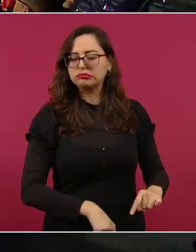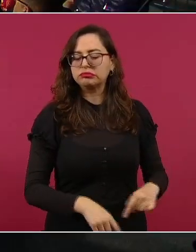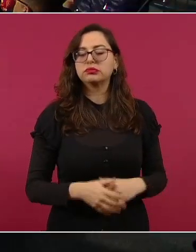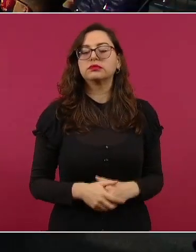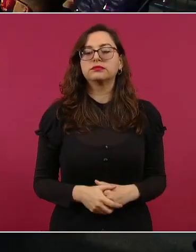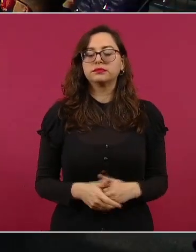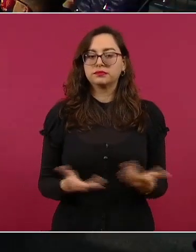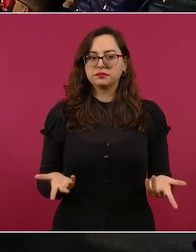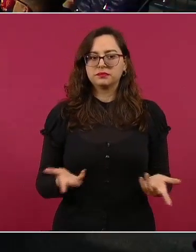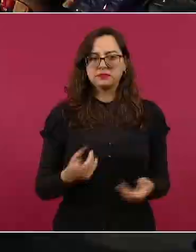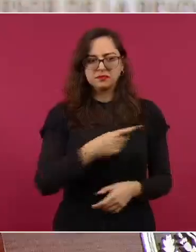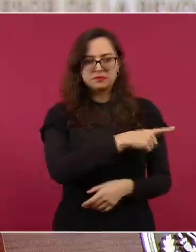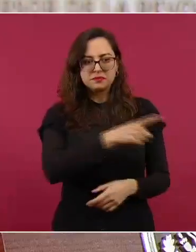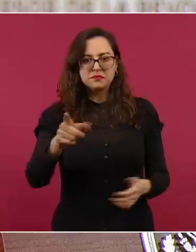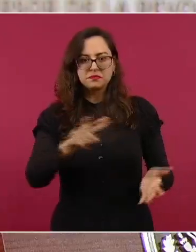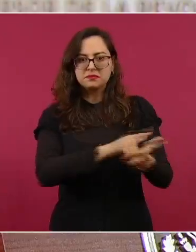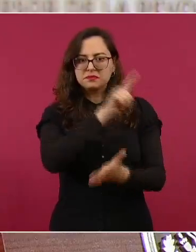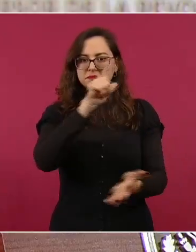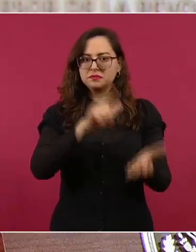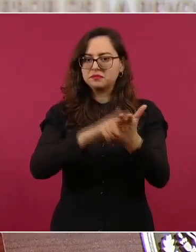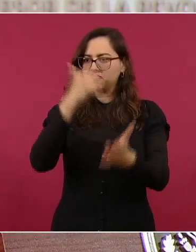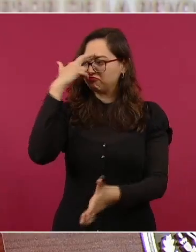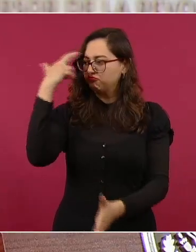sin impunidad.